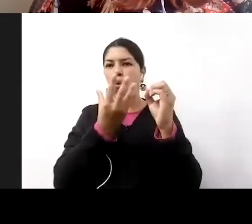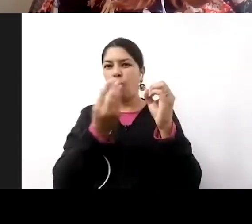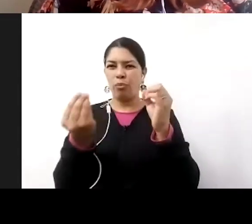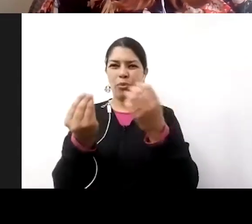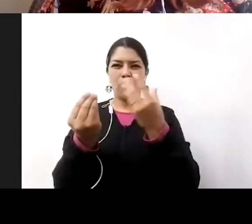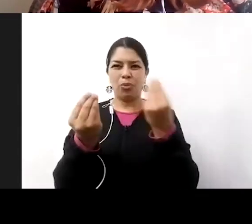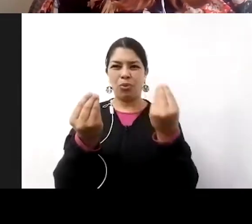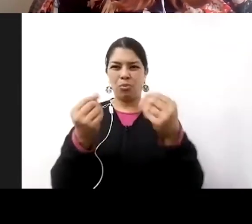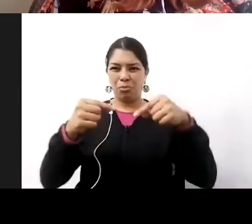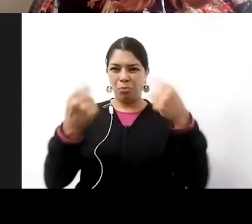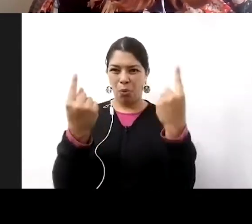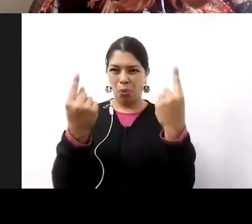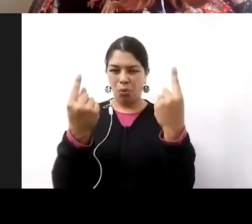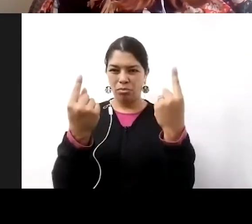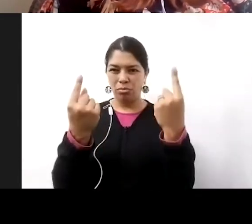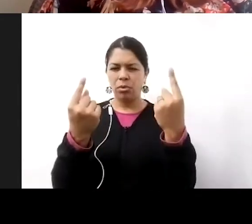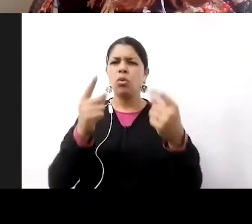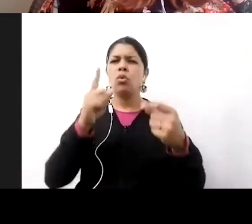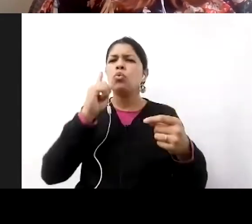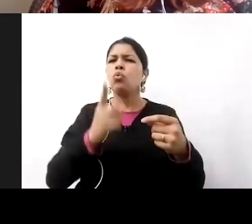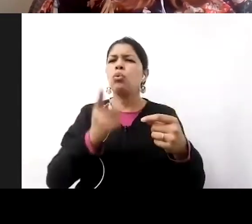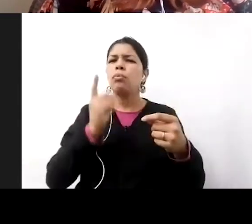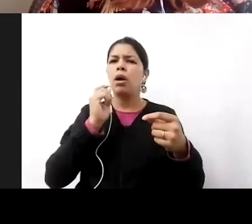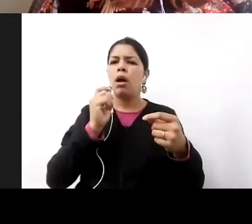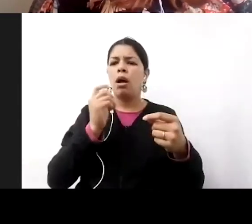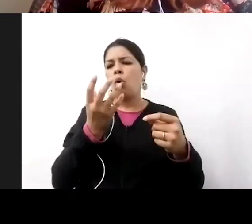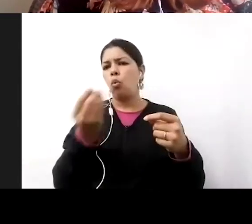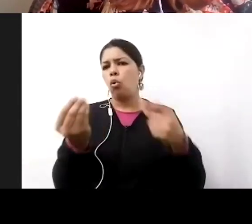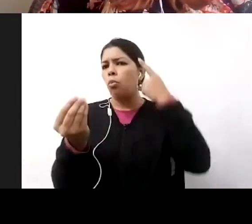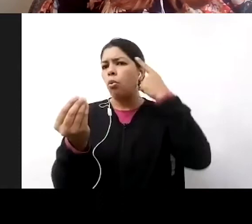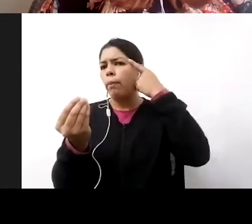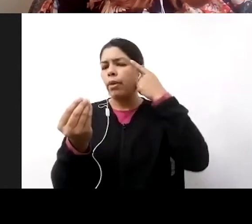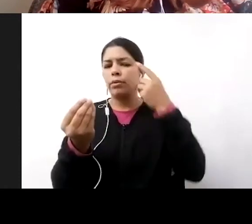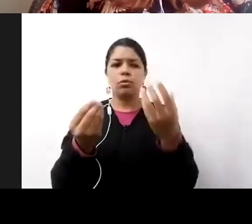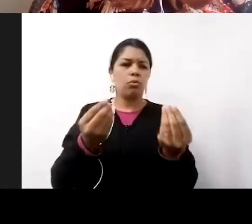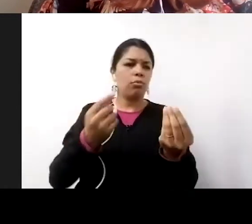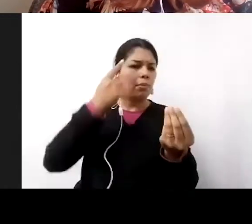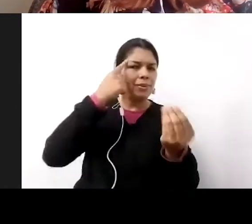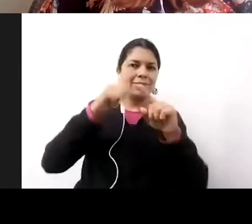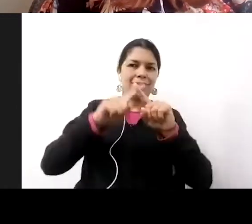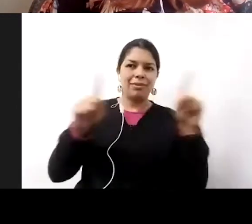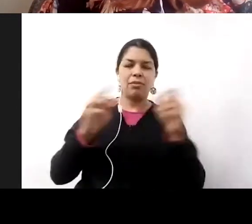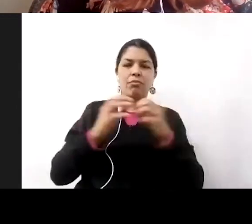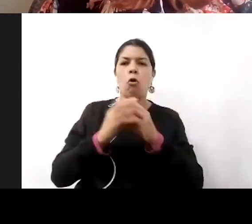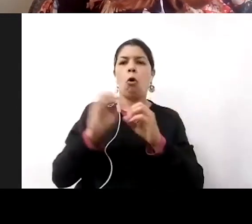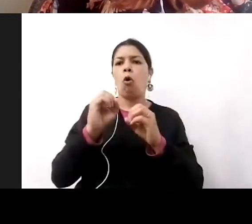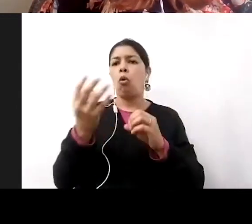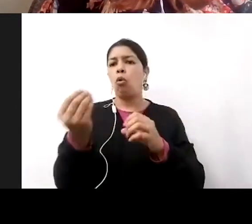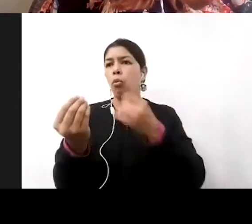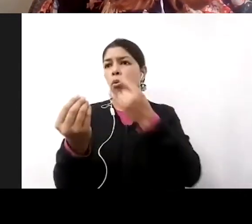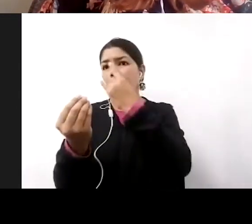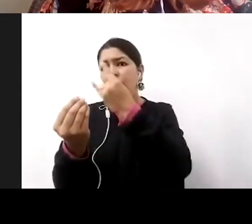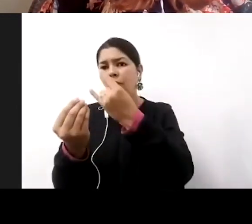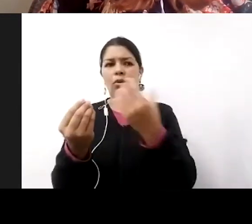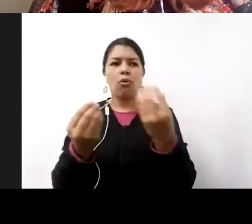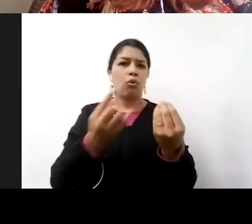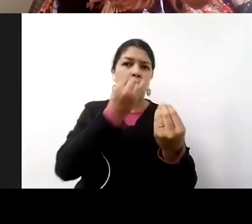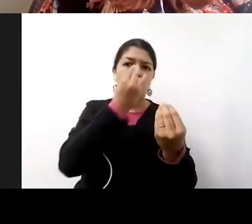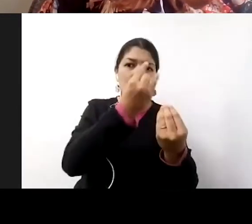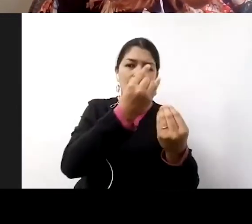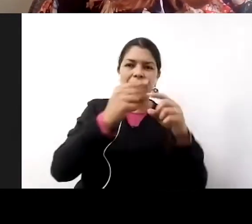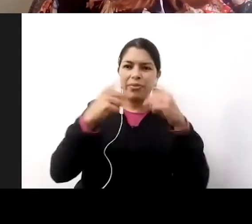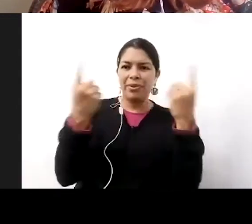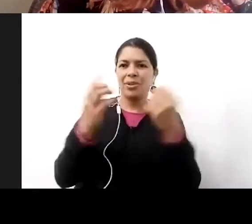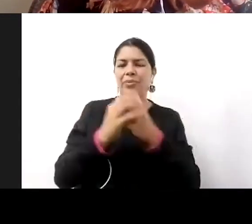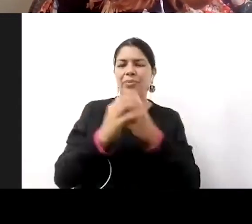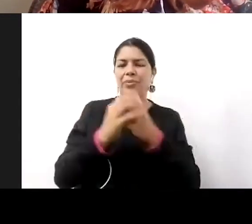surge por pensar distinto, sino que hay diferentes intereses, opiniones, percepciones sobre un tema o una